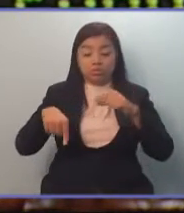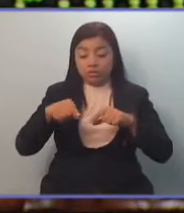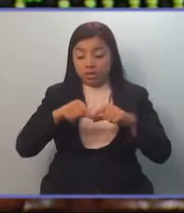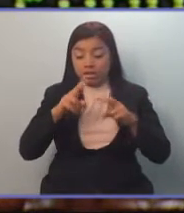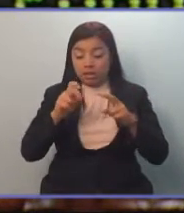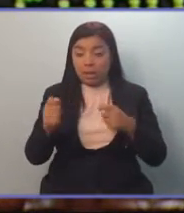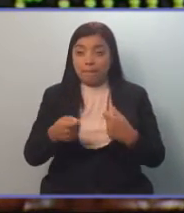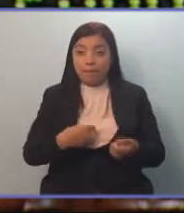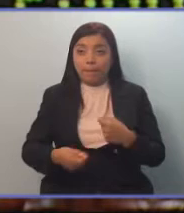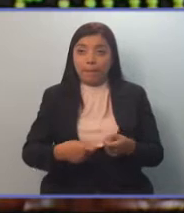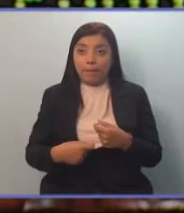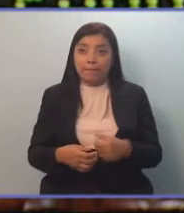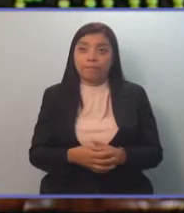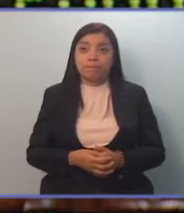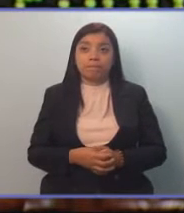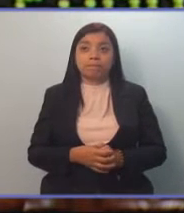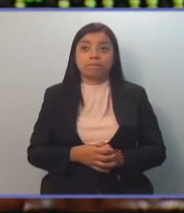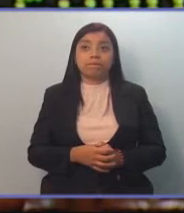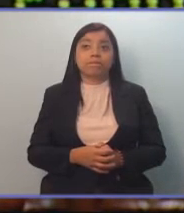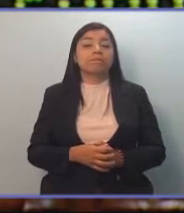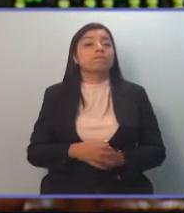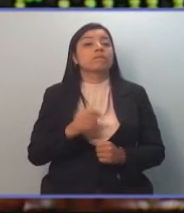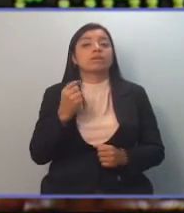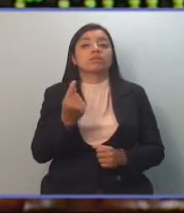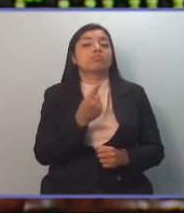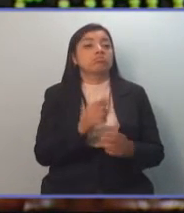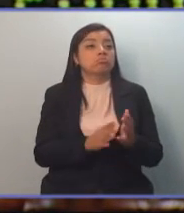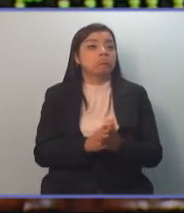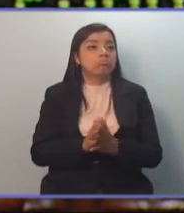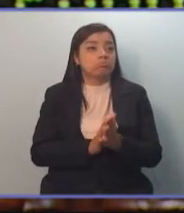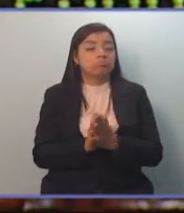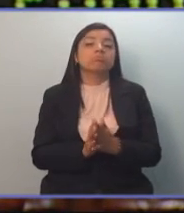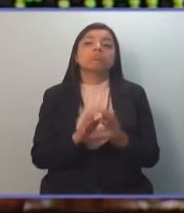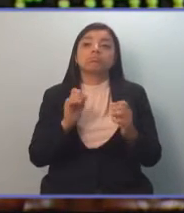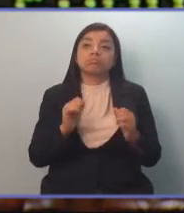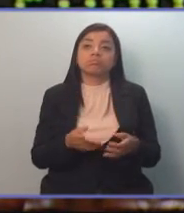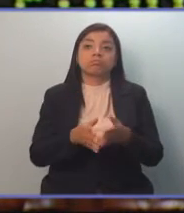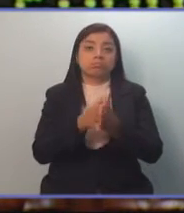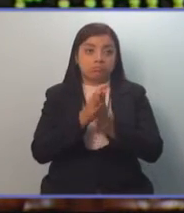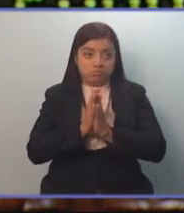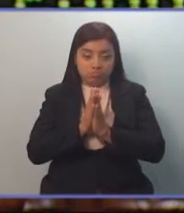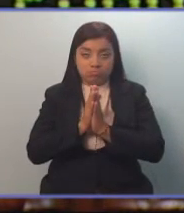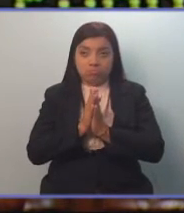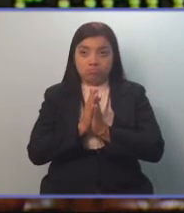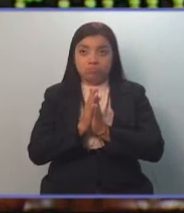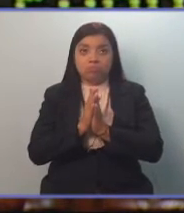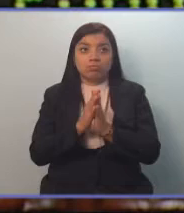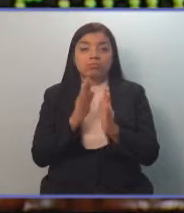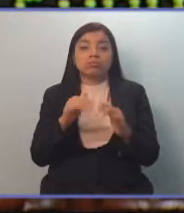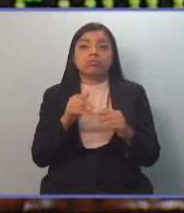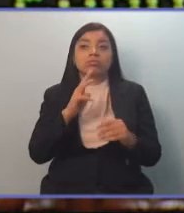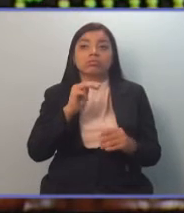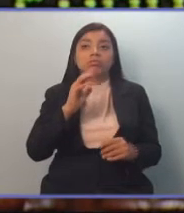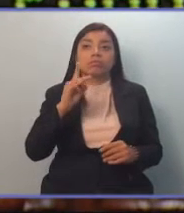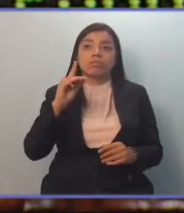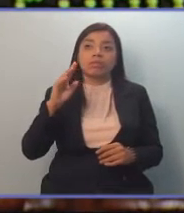la pirotecnia. La persona interesada presentará la solicitud ante el MDN, haciendo constar, según